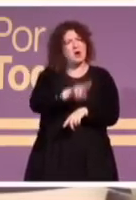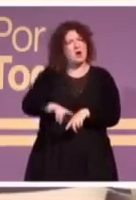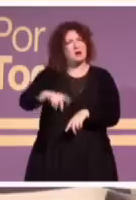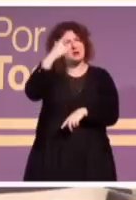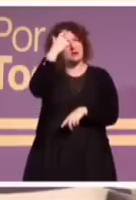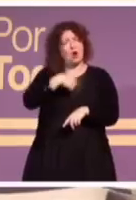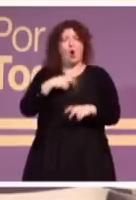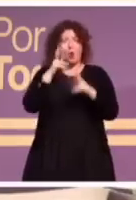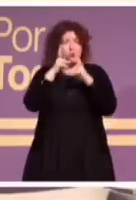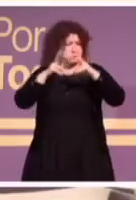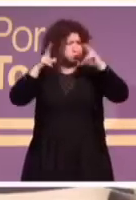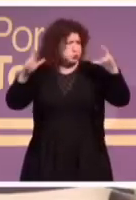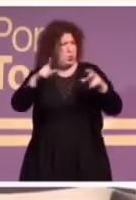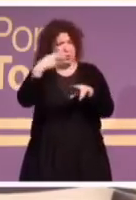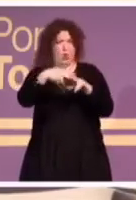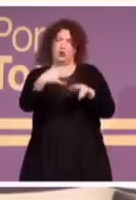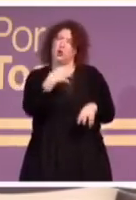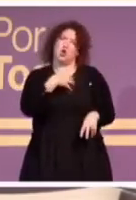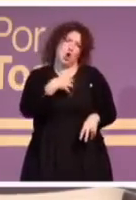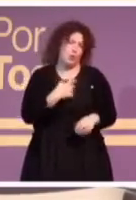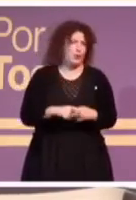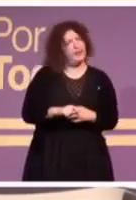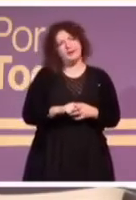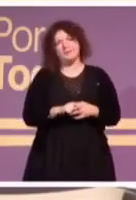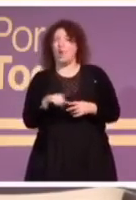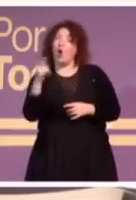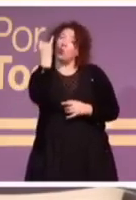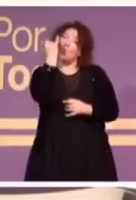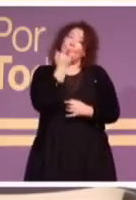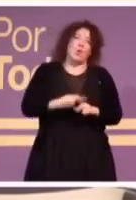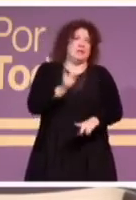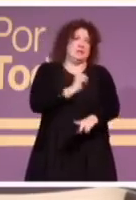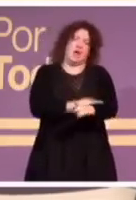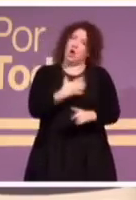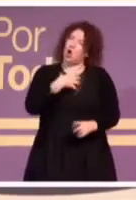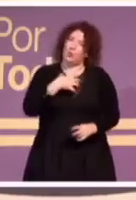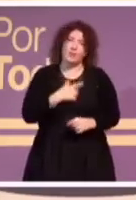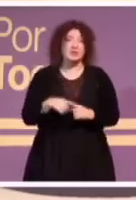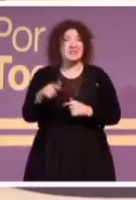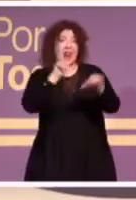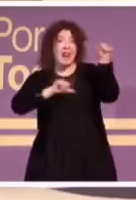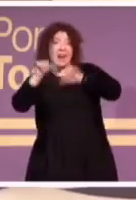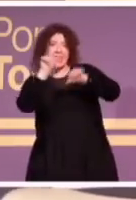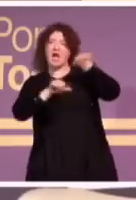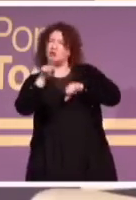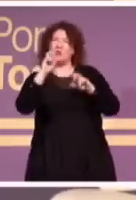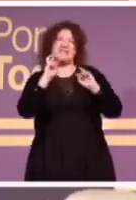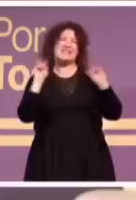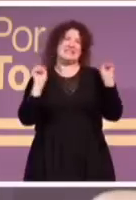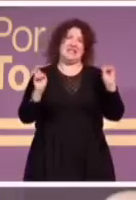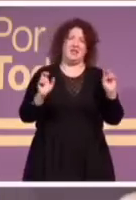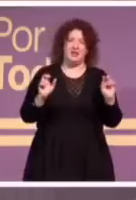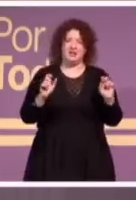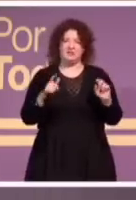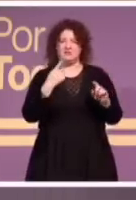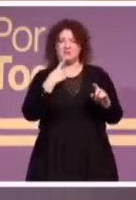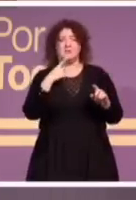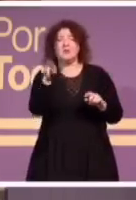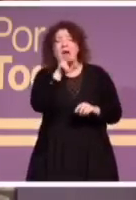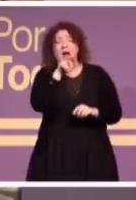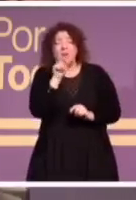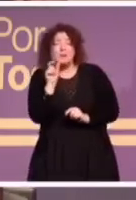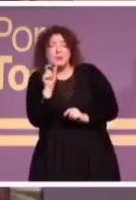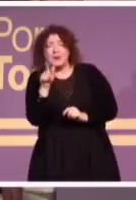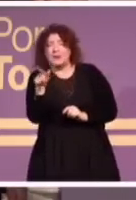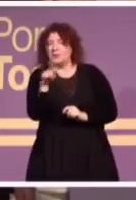demasiado gorda para hacer política o demasiado delgada, que si gritas mucho eres una histérica y si hablas bajito